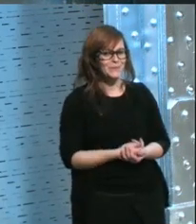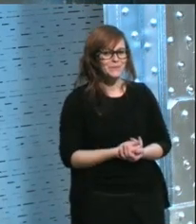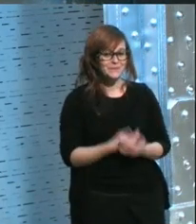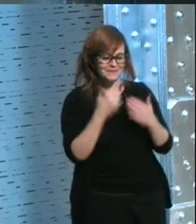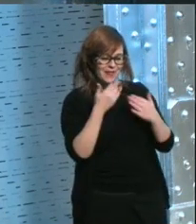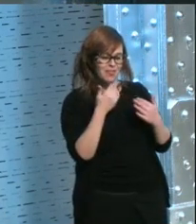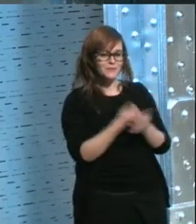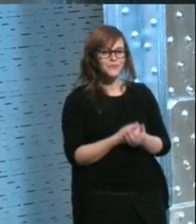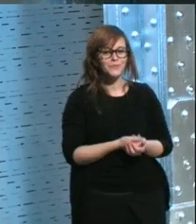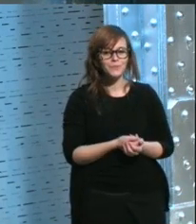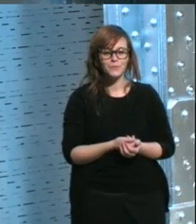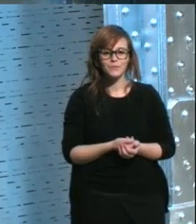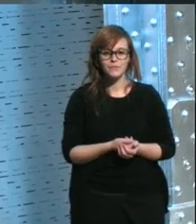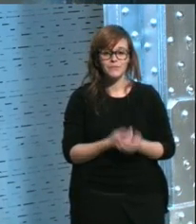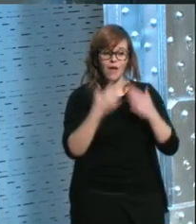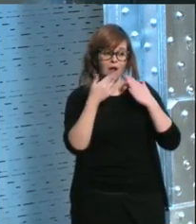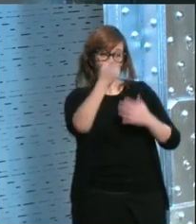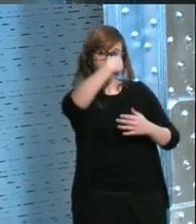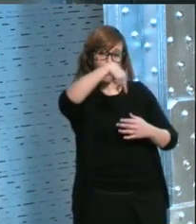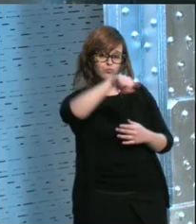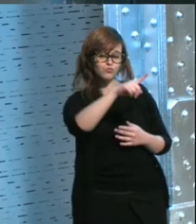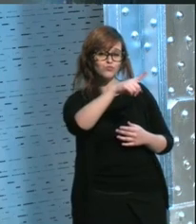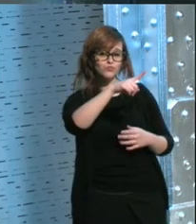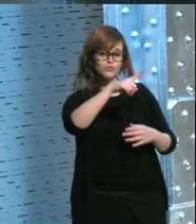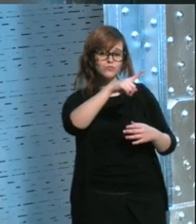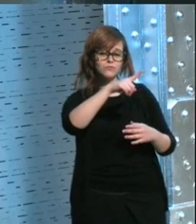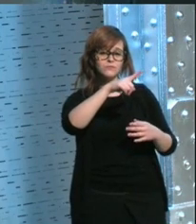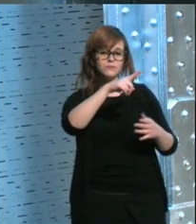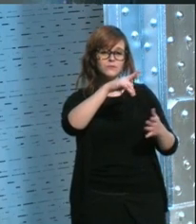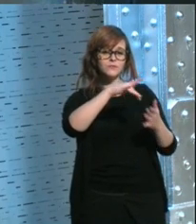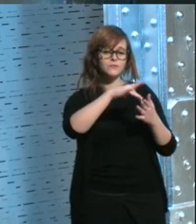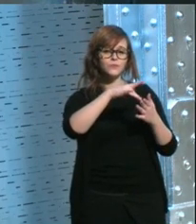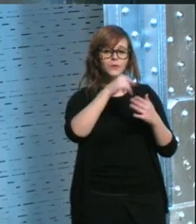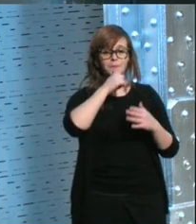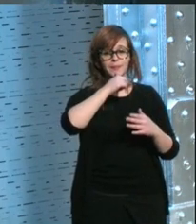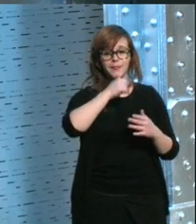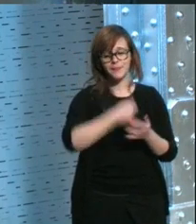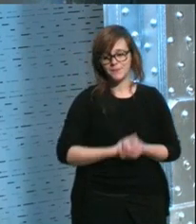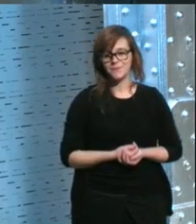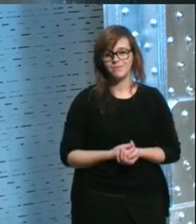Gracias. A ti. Y gracias a ustedes por su increíble paciencia.